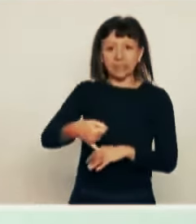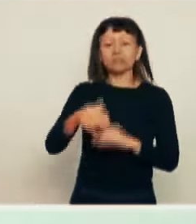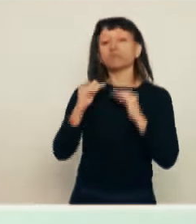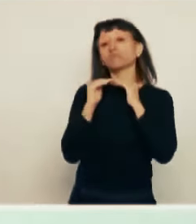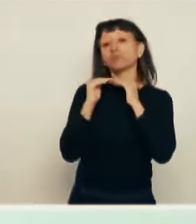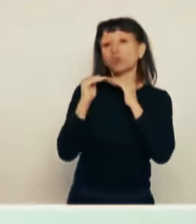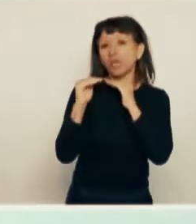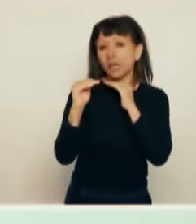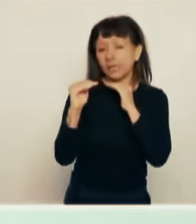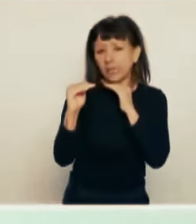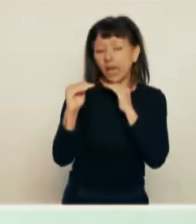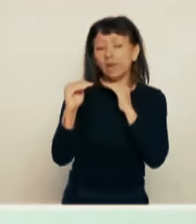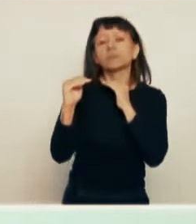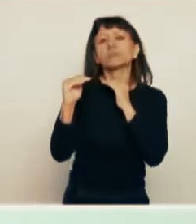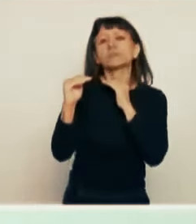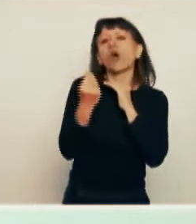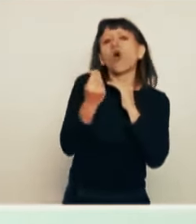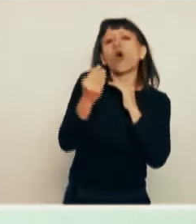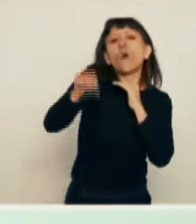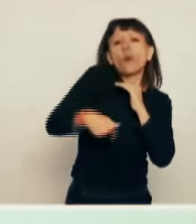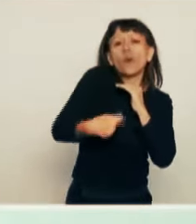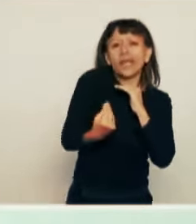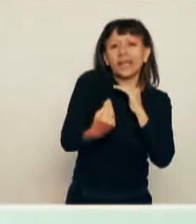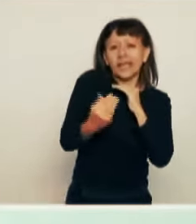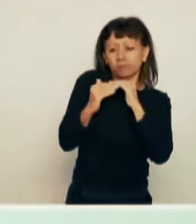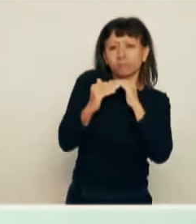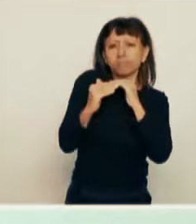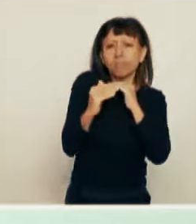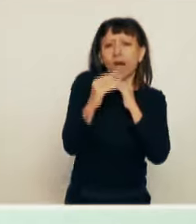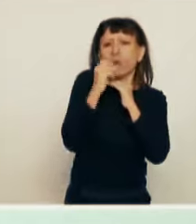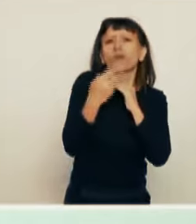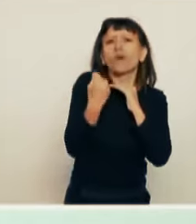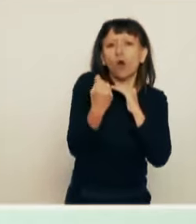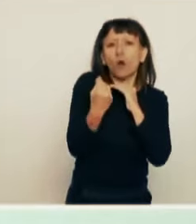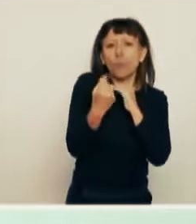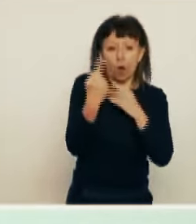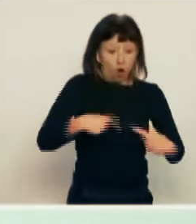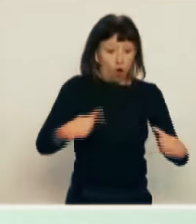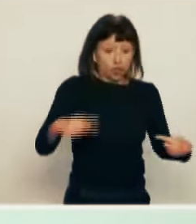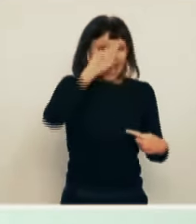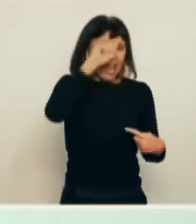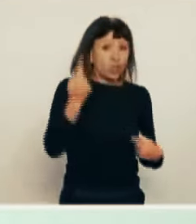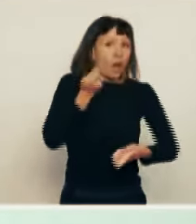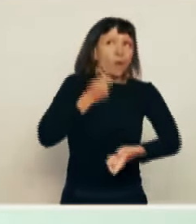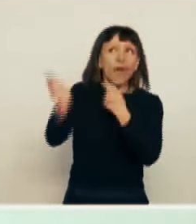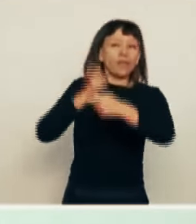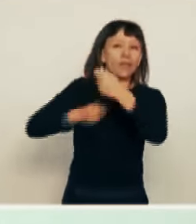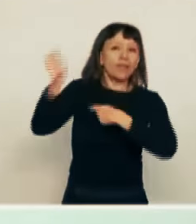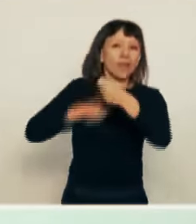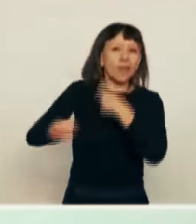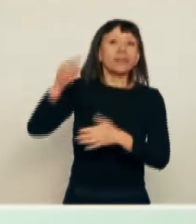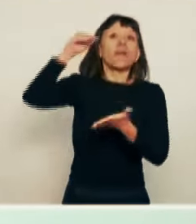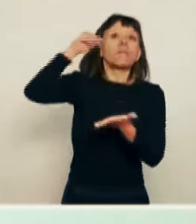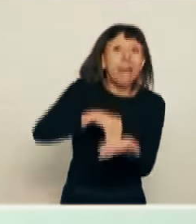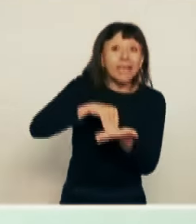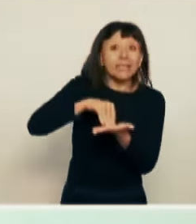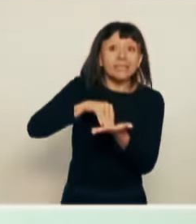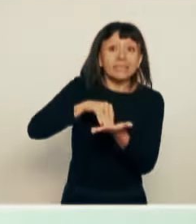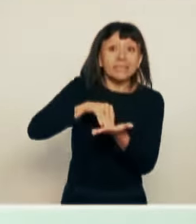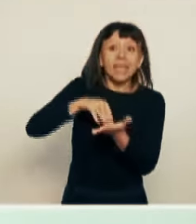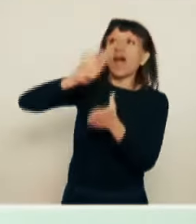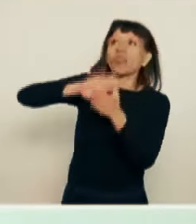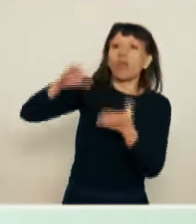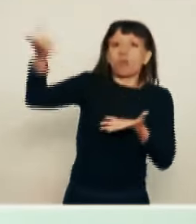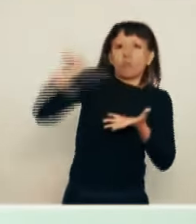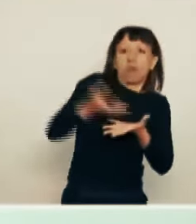sostenida, además, por la venta del patrimonio nacional y por el endeudamiento. ¿Y por